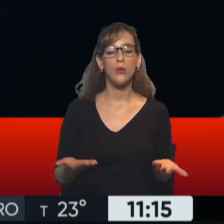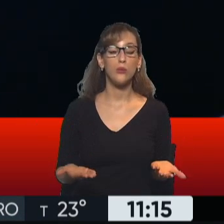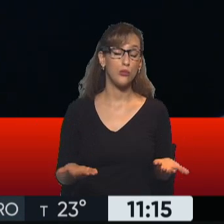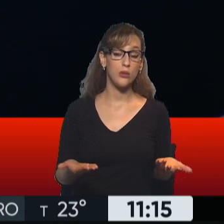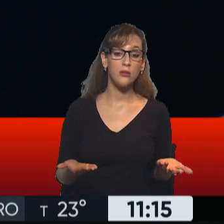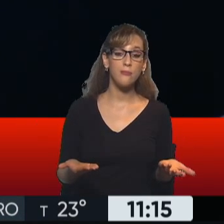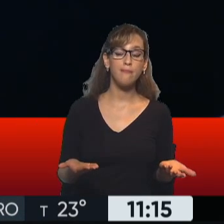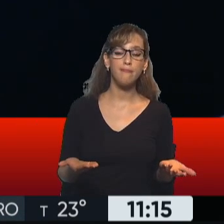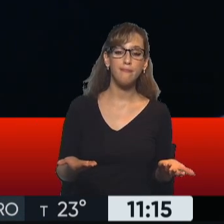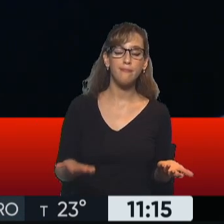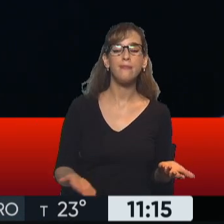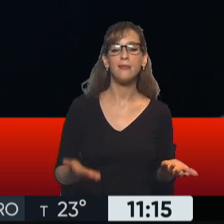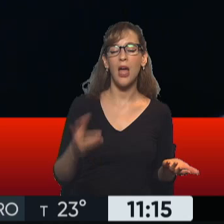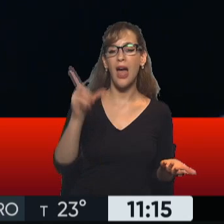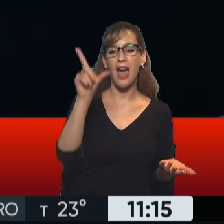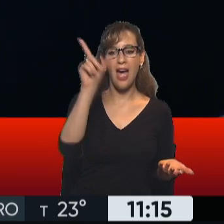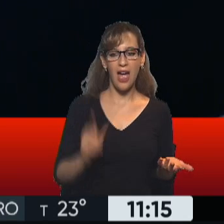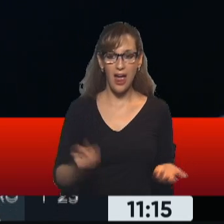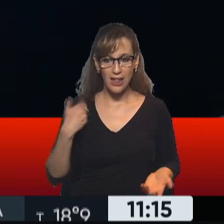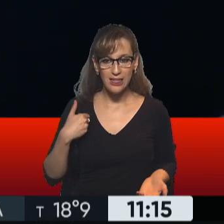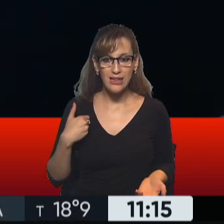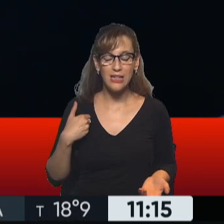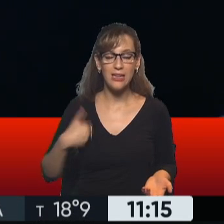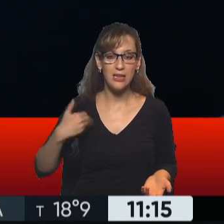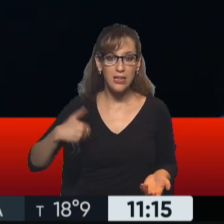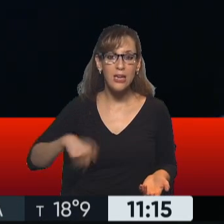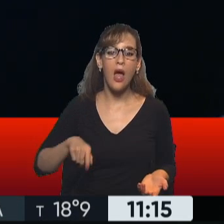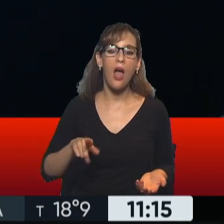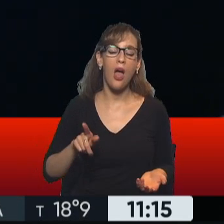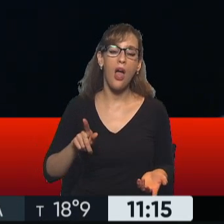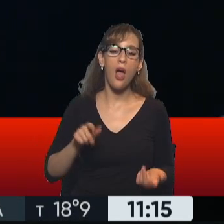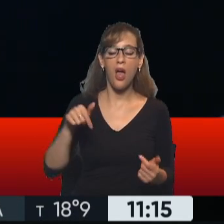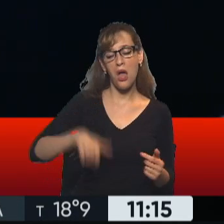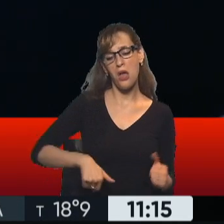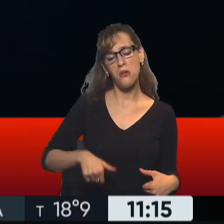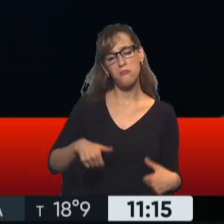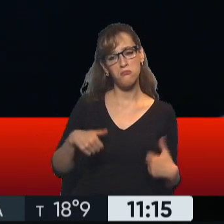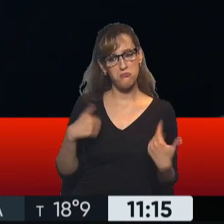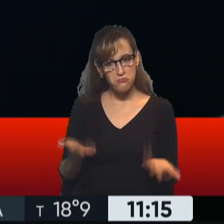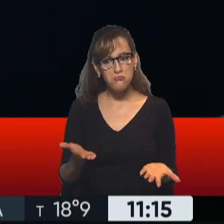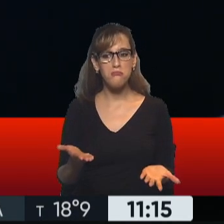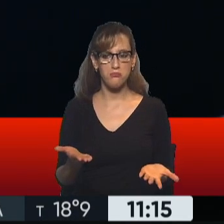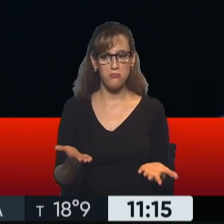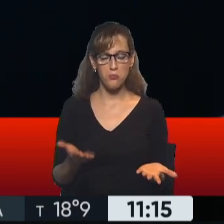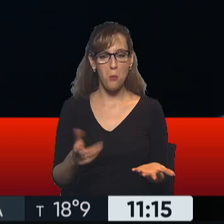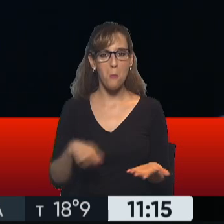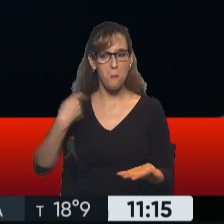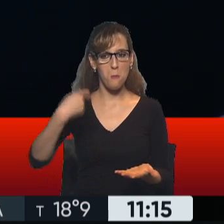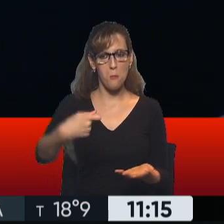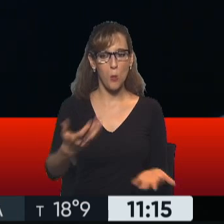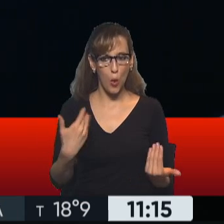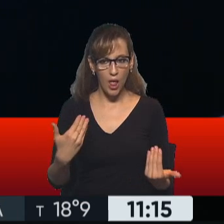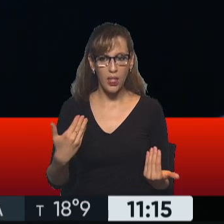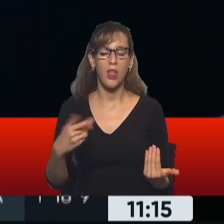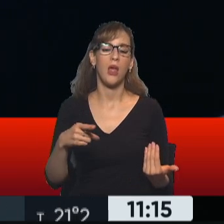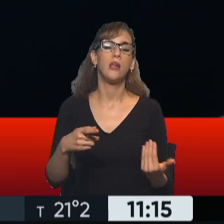sí Argentina estuviese en una situación más ventajosa para reducir más rápidamente el déficit. De hecho, si el